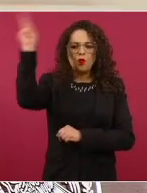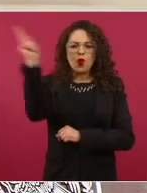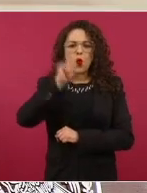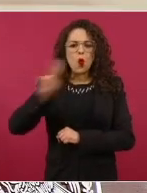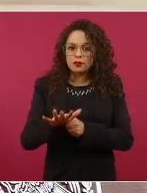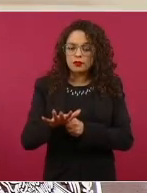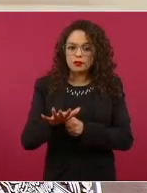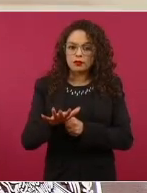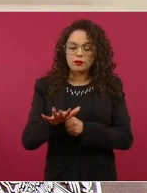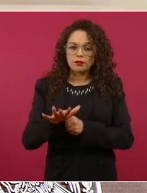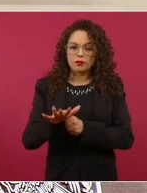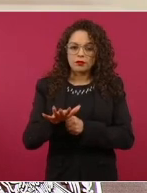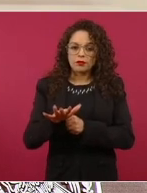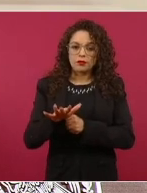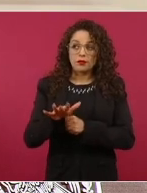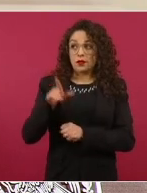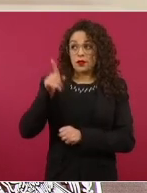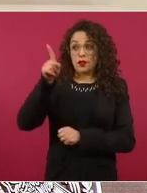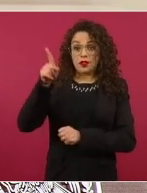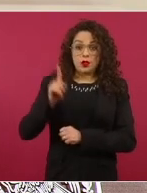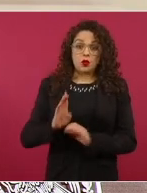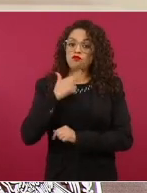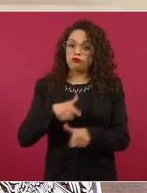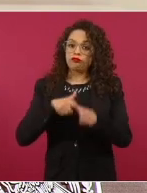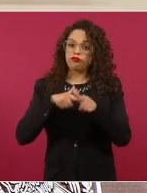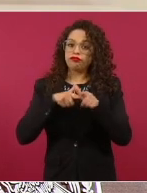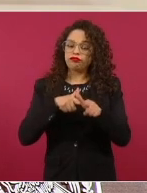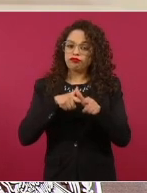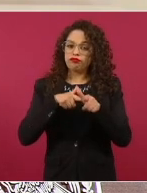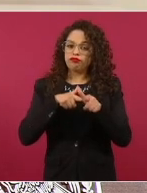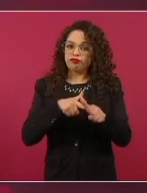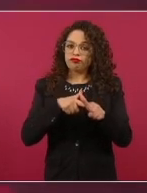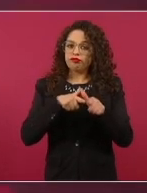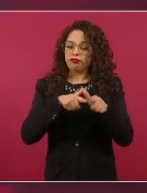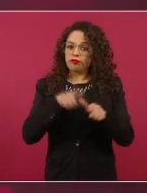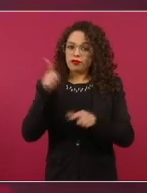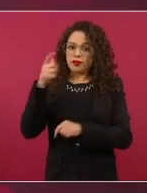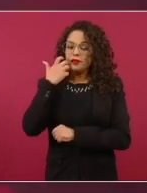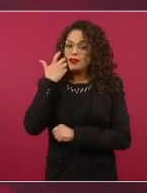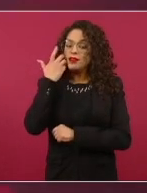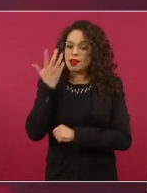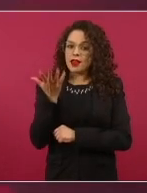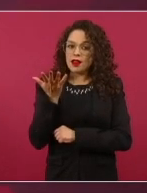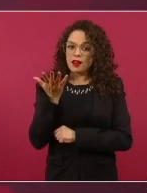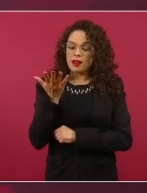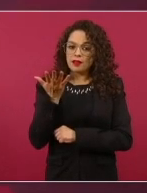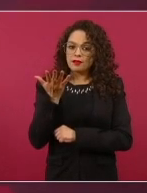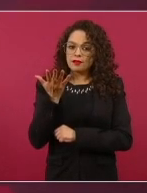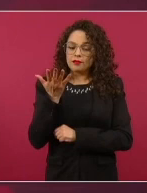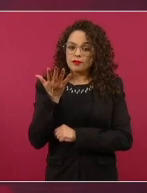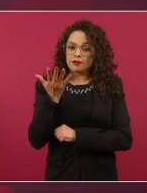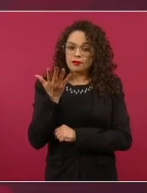utilizar la fuerza militar para intervenir